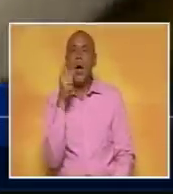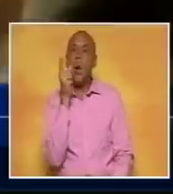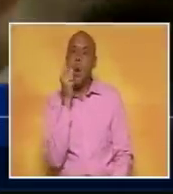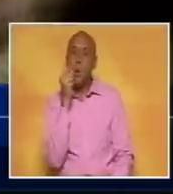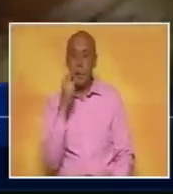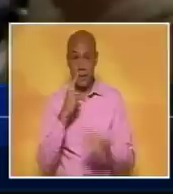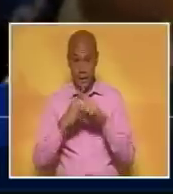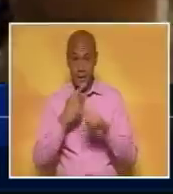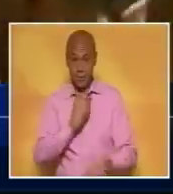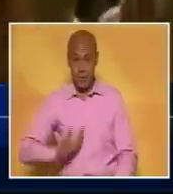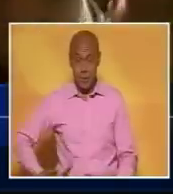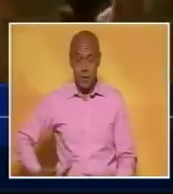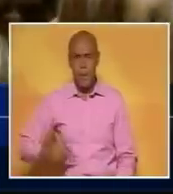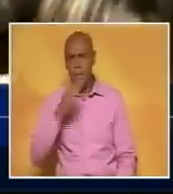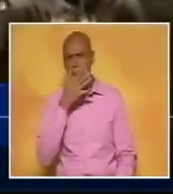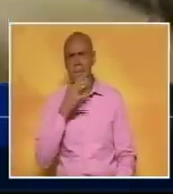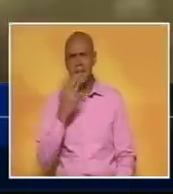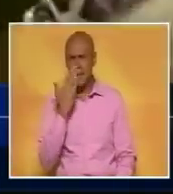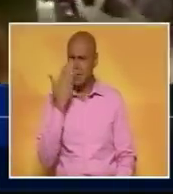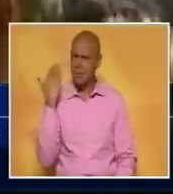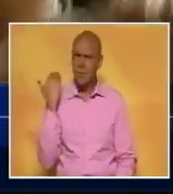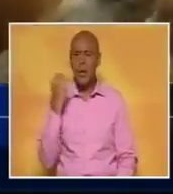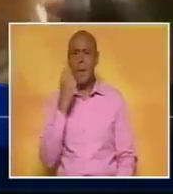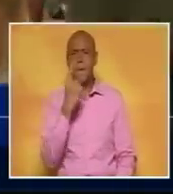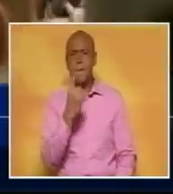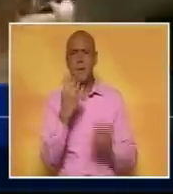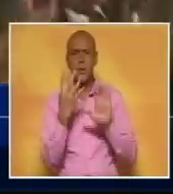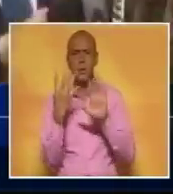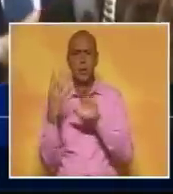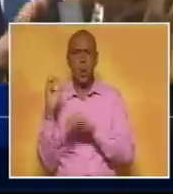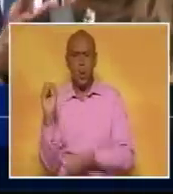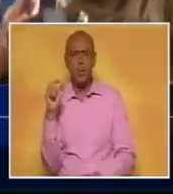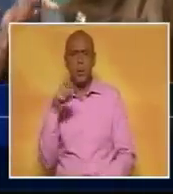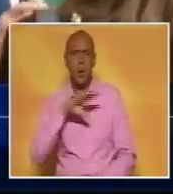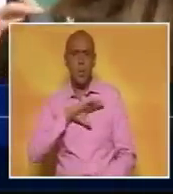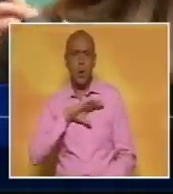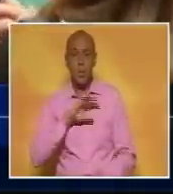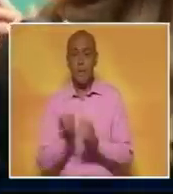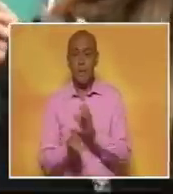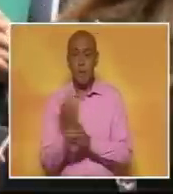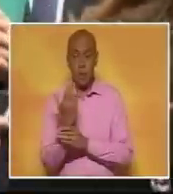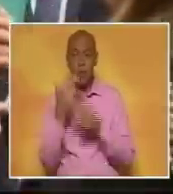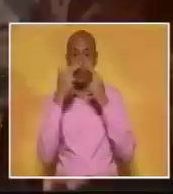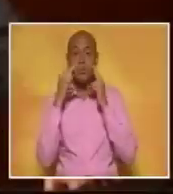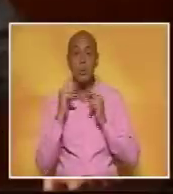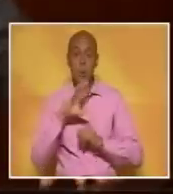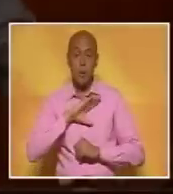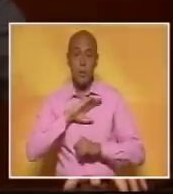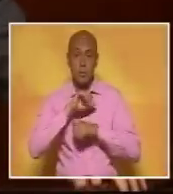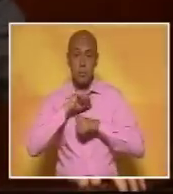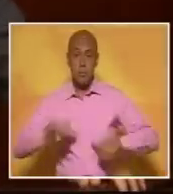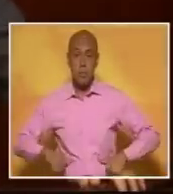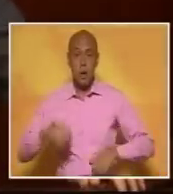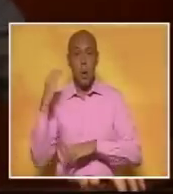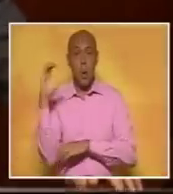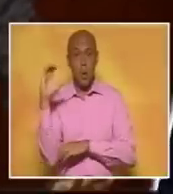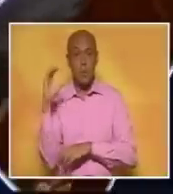ayudaron a fundar en los años 90 el bloque Metro de los paramilitares Autodefensas Unidas de Colombia.